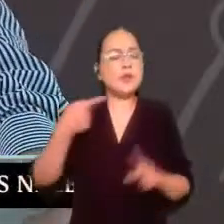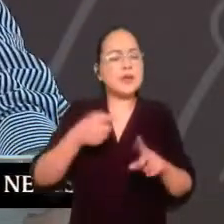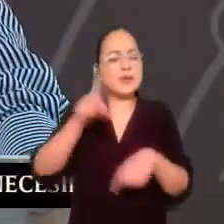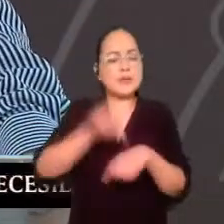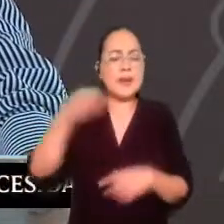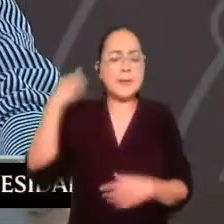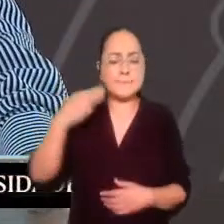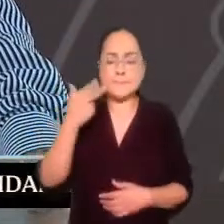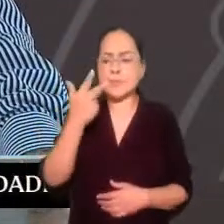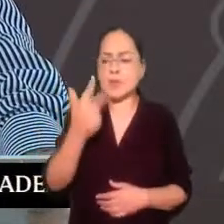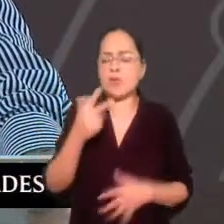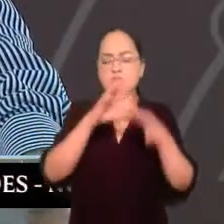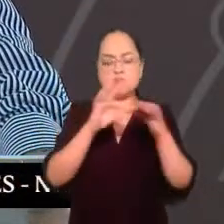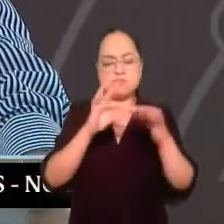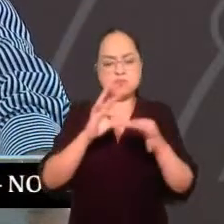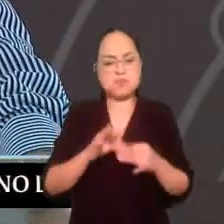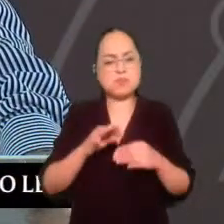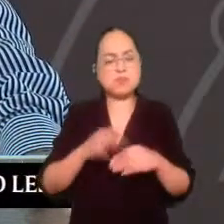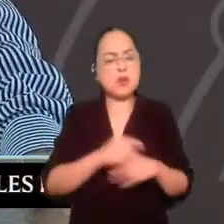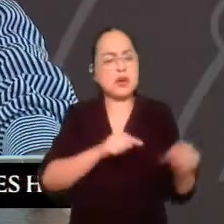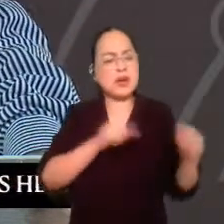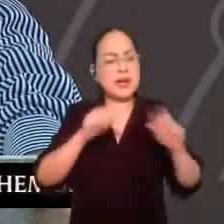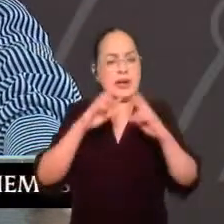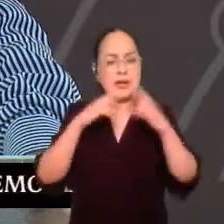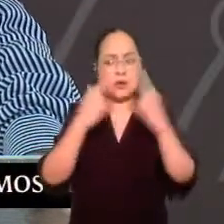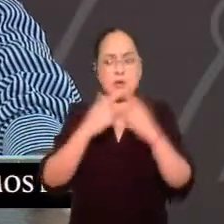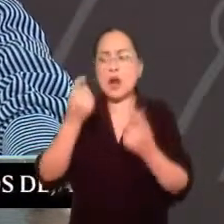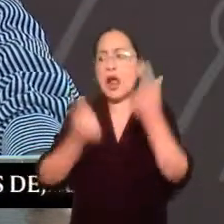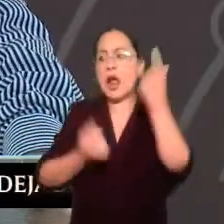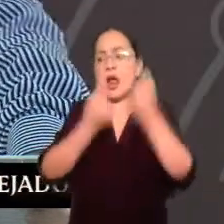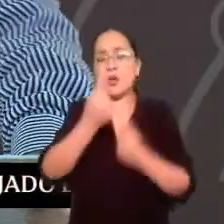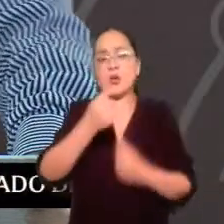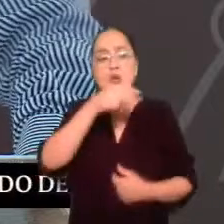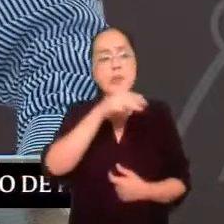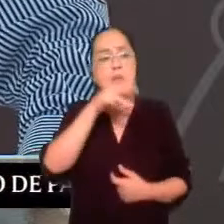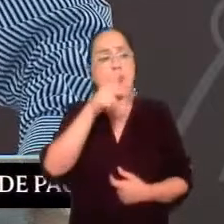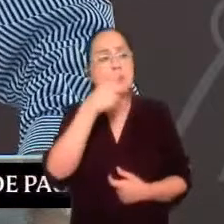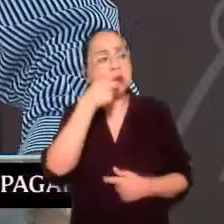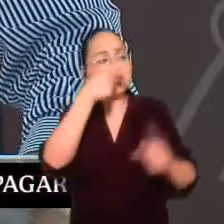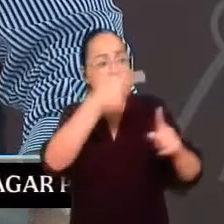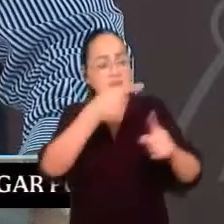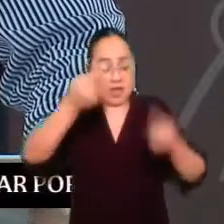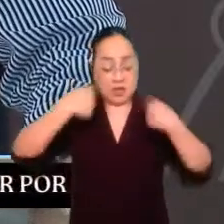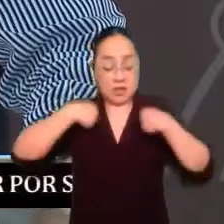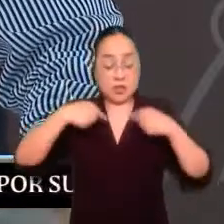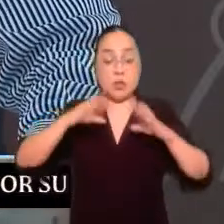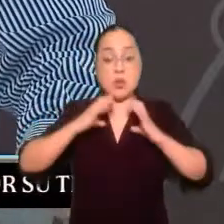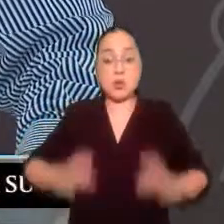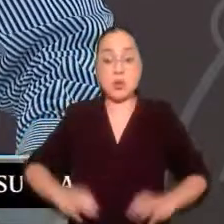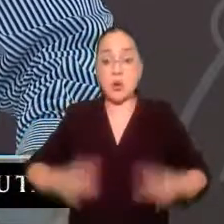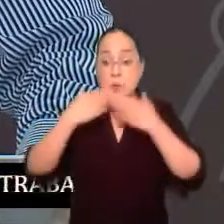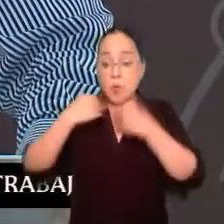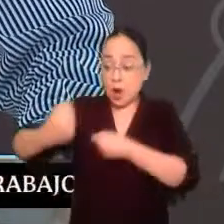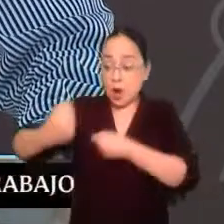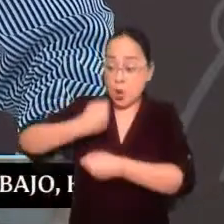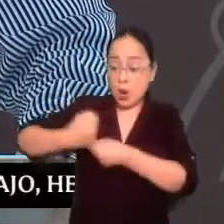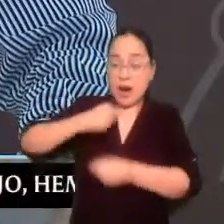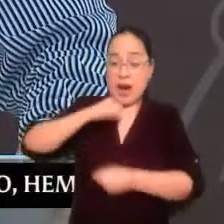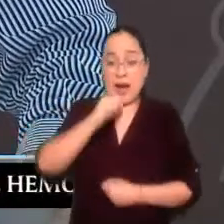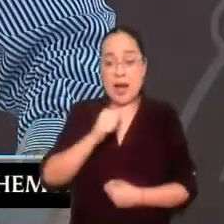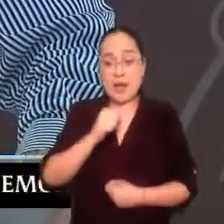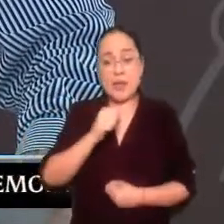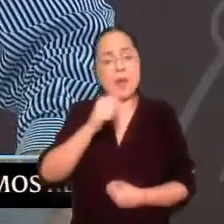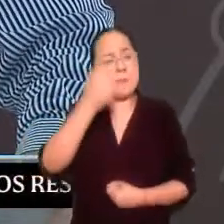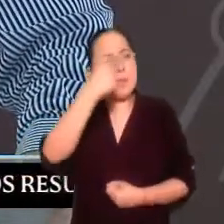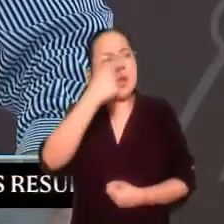tuvimos que si no vas golpeada, no vas, no vale la denuncia. Yo creo que ahí nos falta educación,